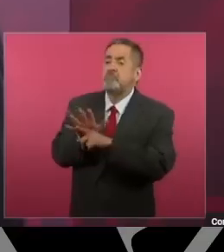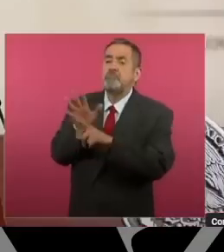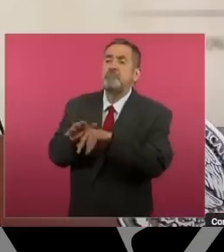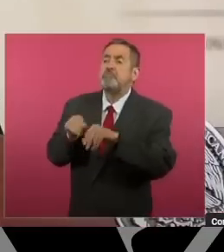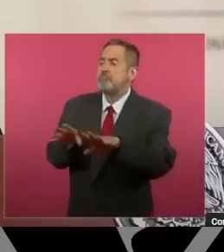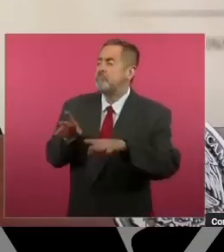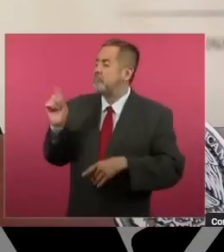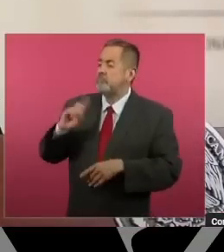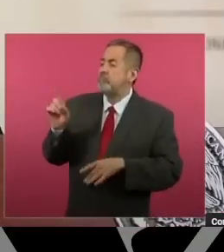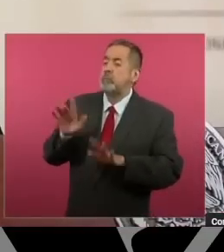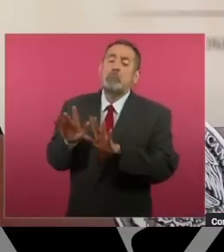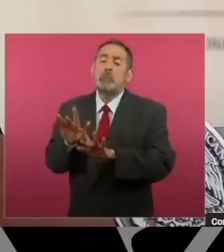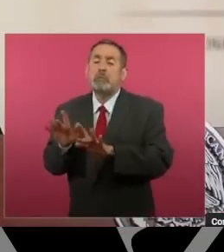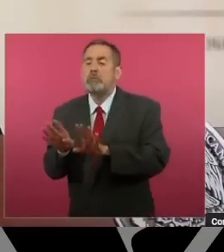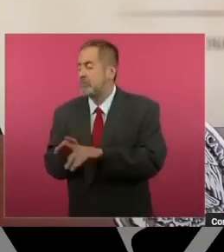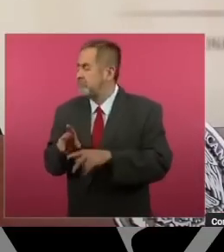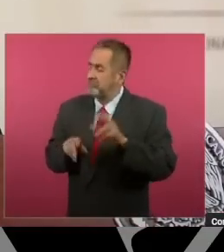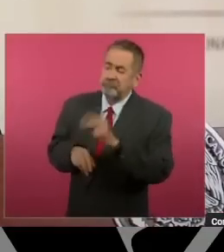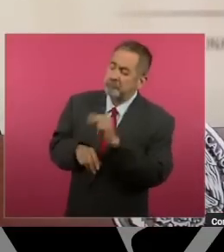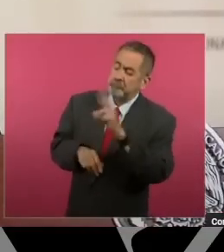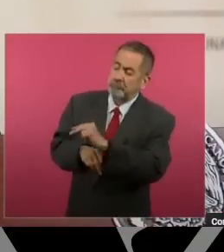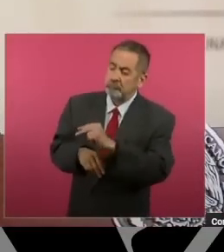eso es paternalismo